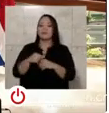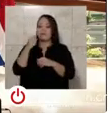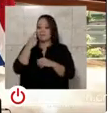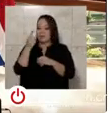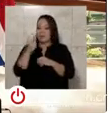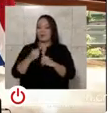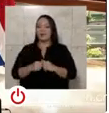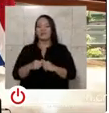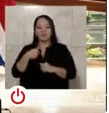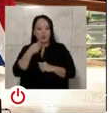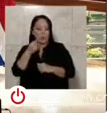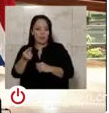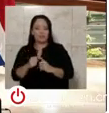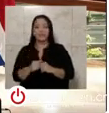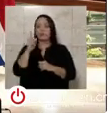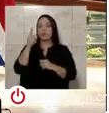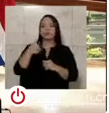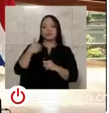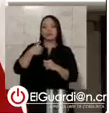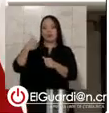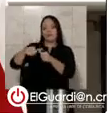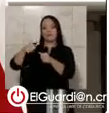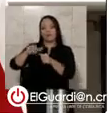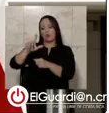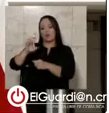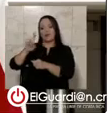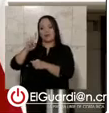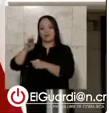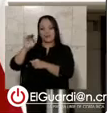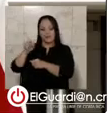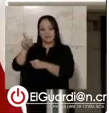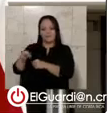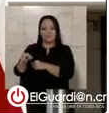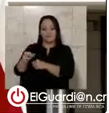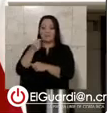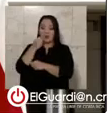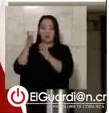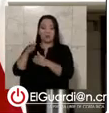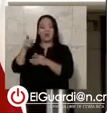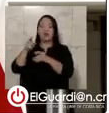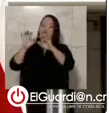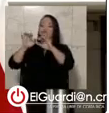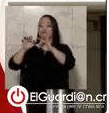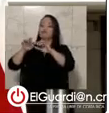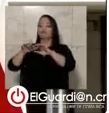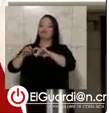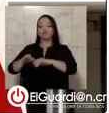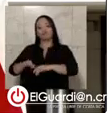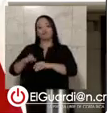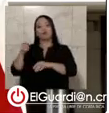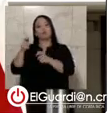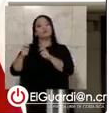decir, un señor de apellido Ledesma escribe un artículo en el Universal de México